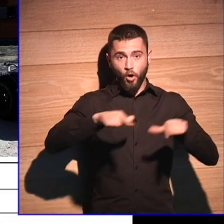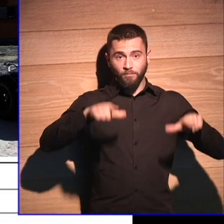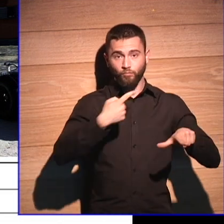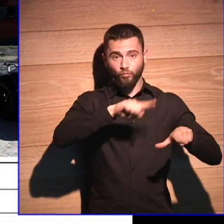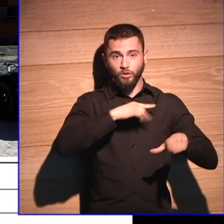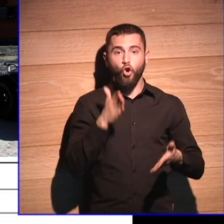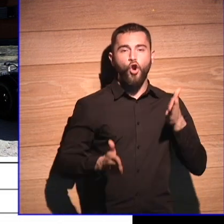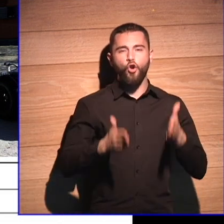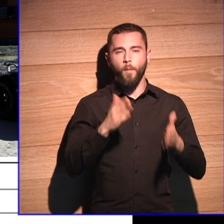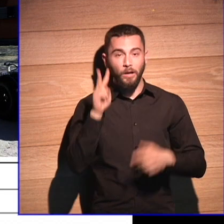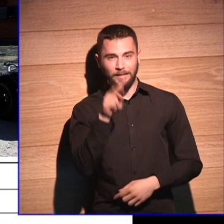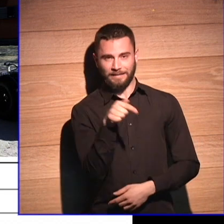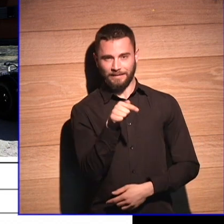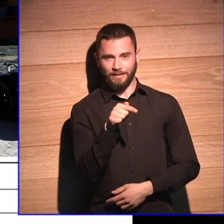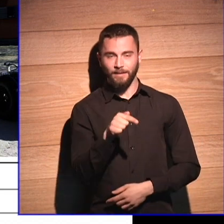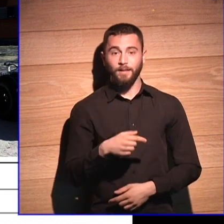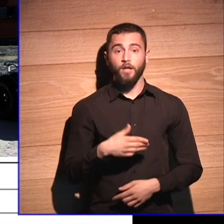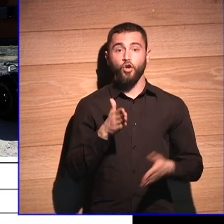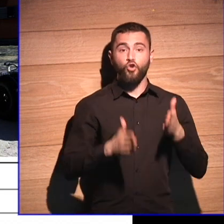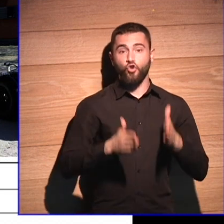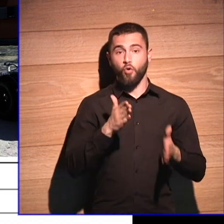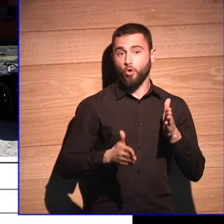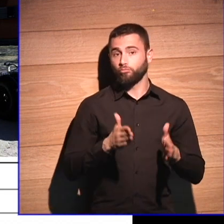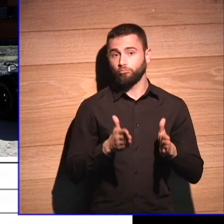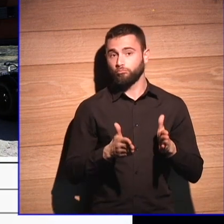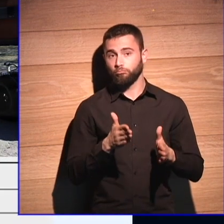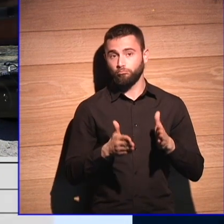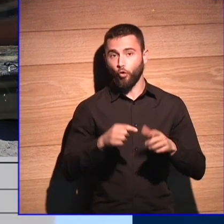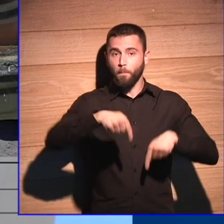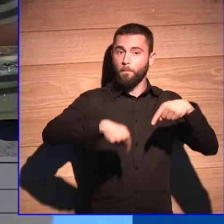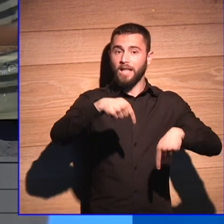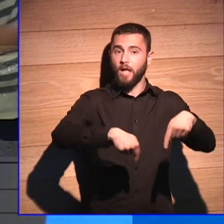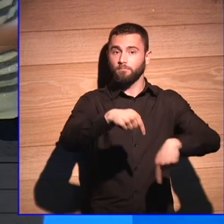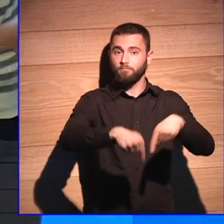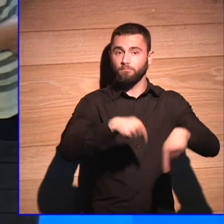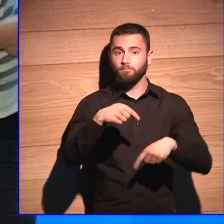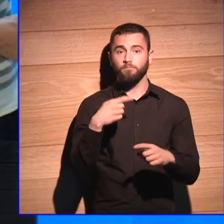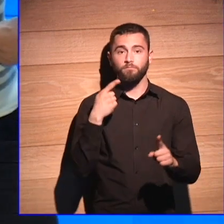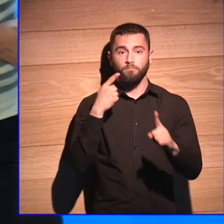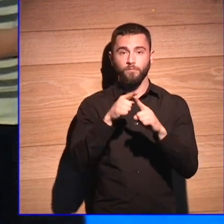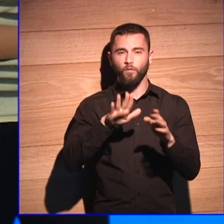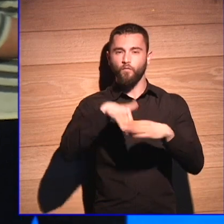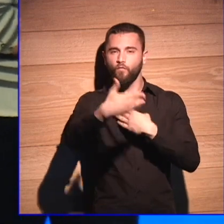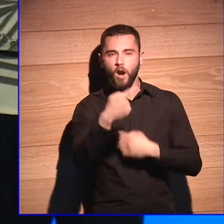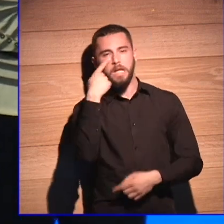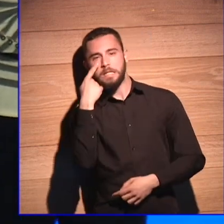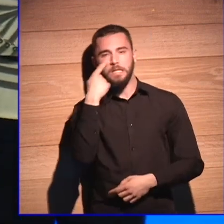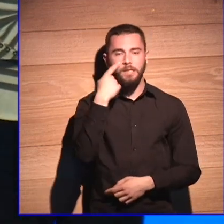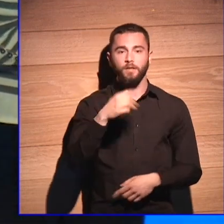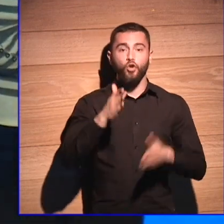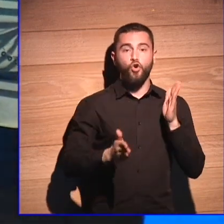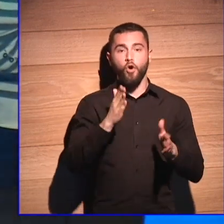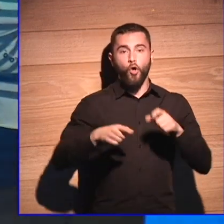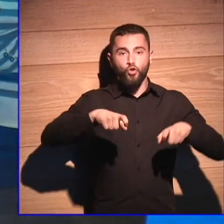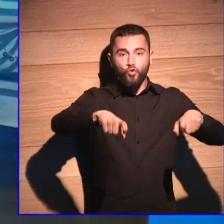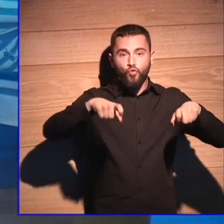los robots que veis aquí. Tenemos tanto robots con patas para exploración de exteriores, robots con ruedas